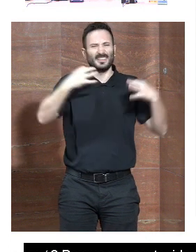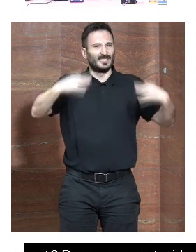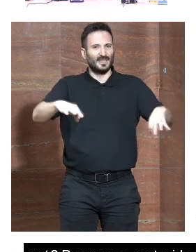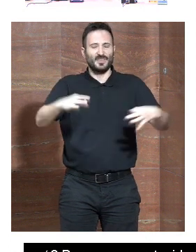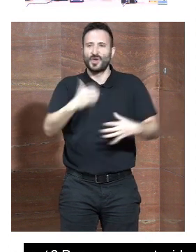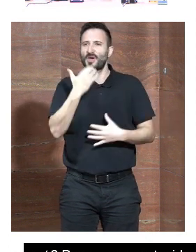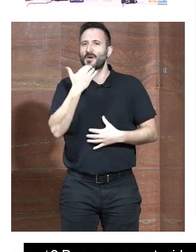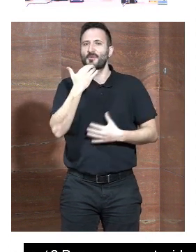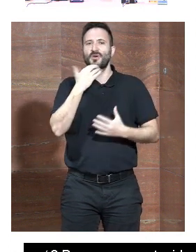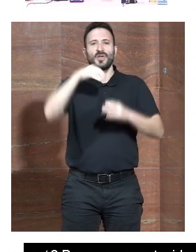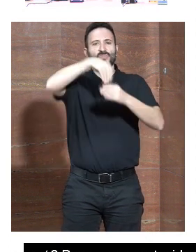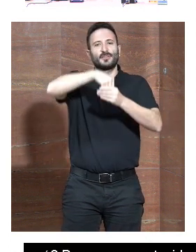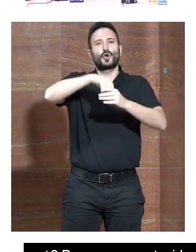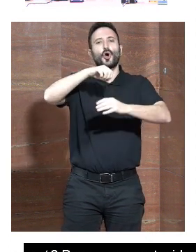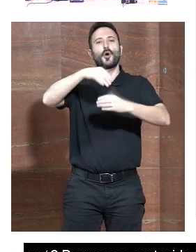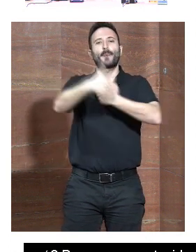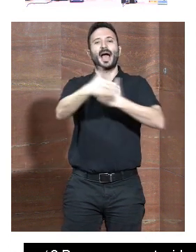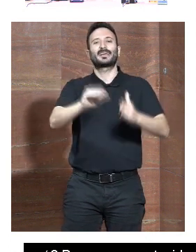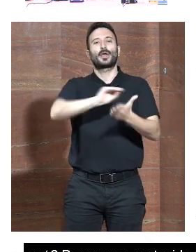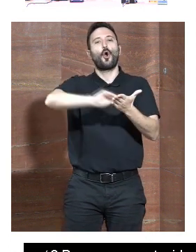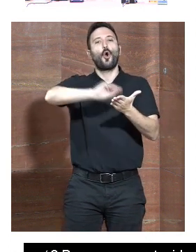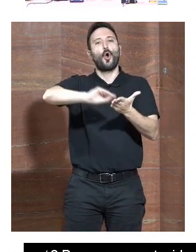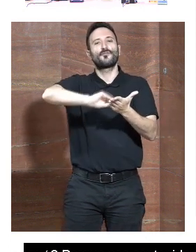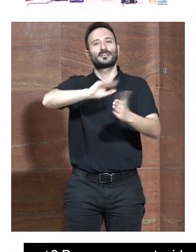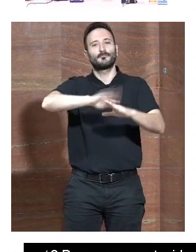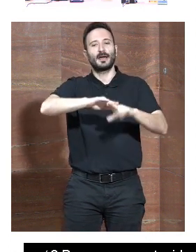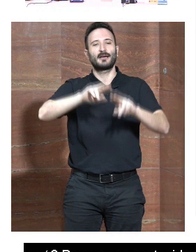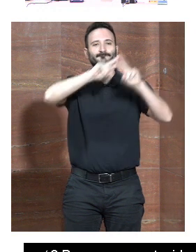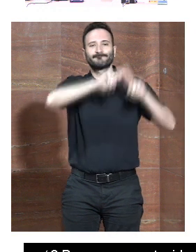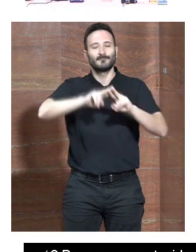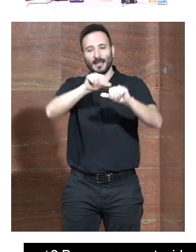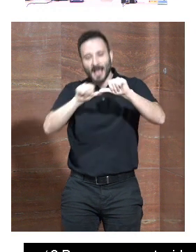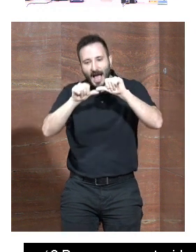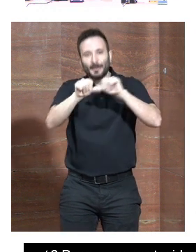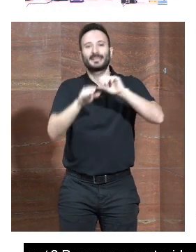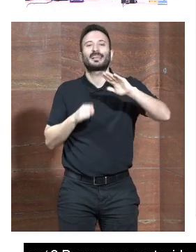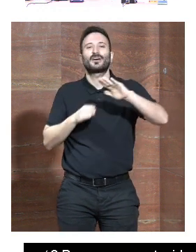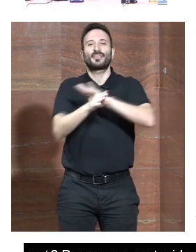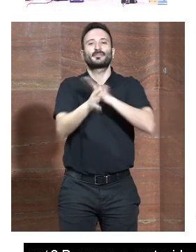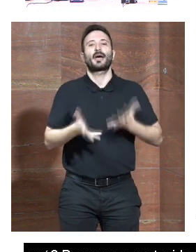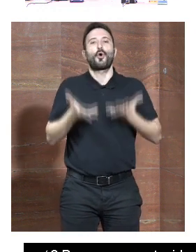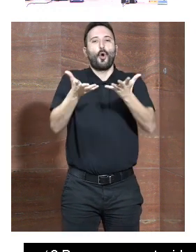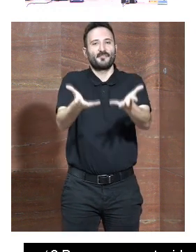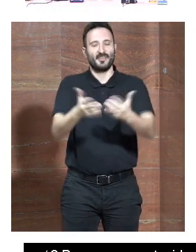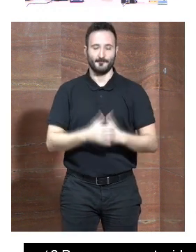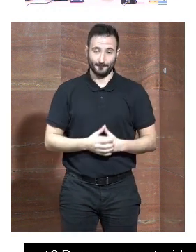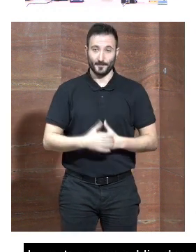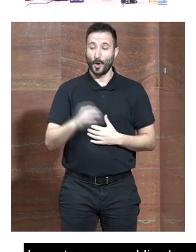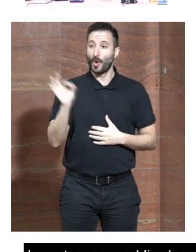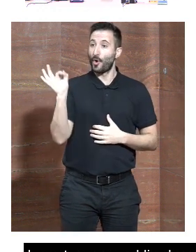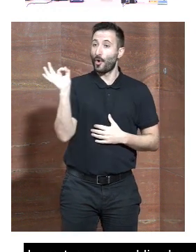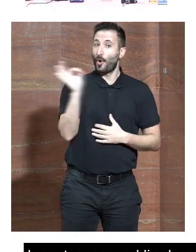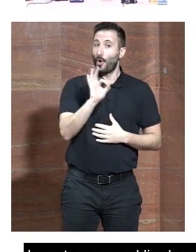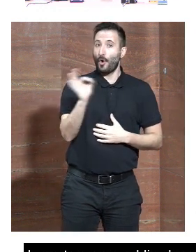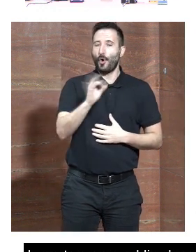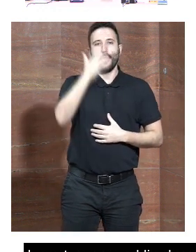que están integradas en Office para integrar accesibilidad y chequear accesibilidad, ¿no? O bien